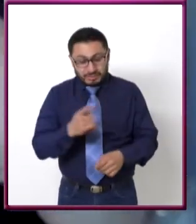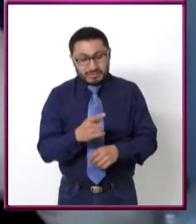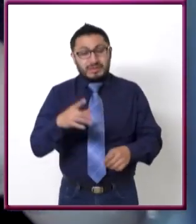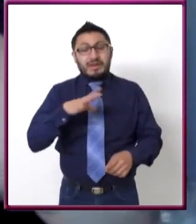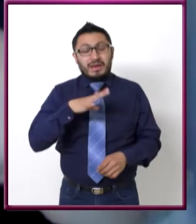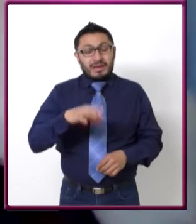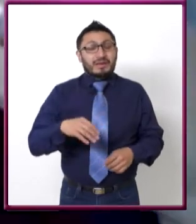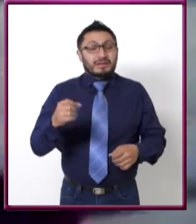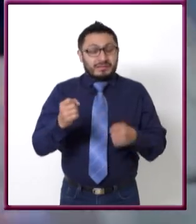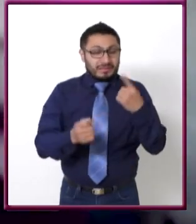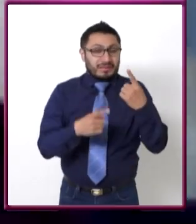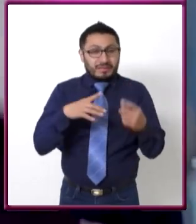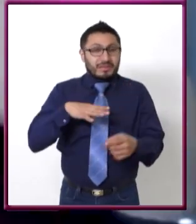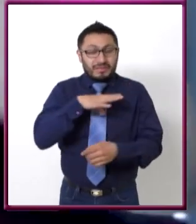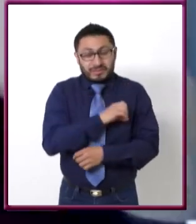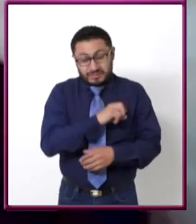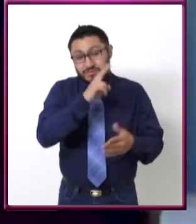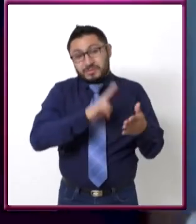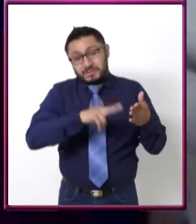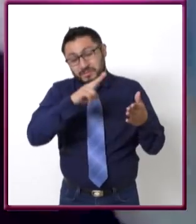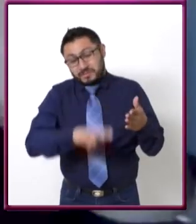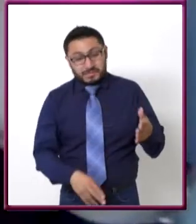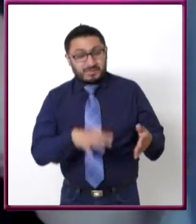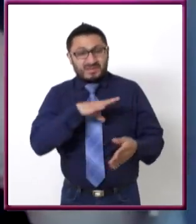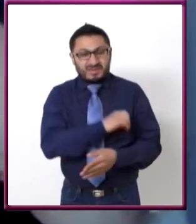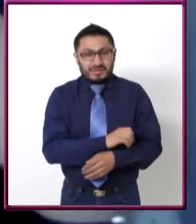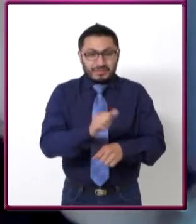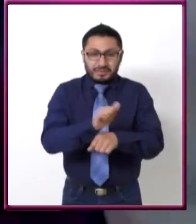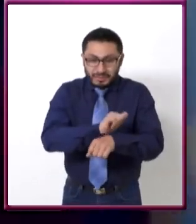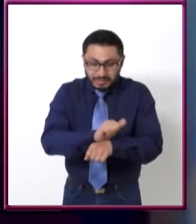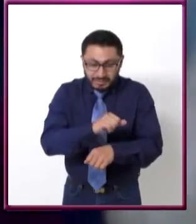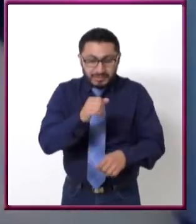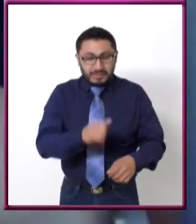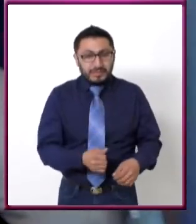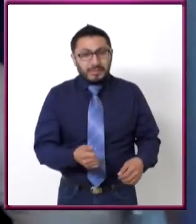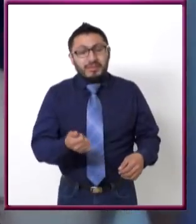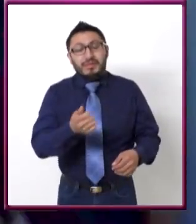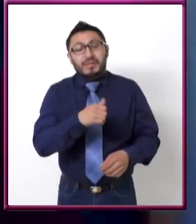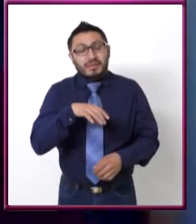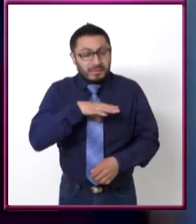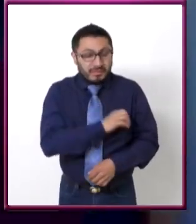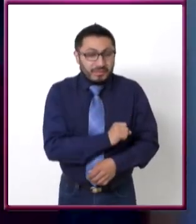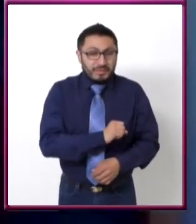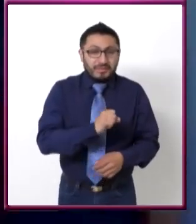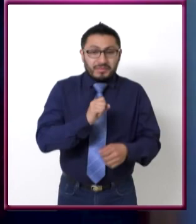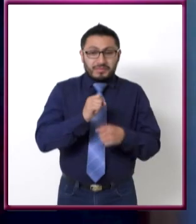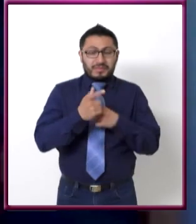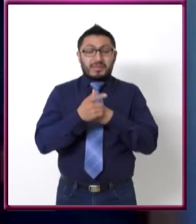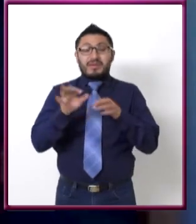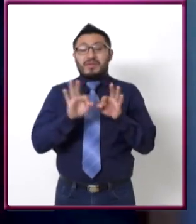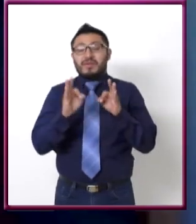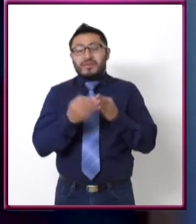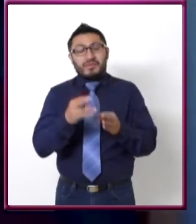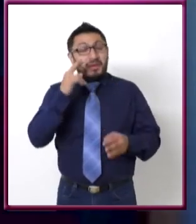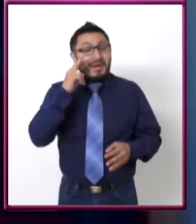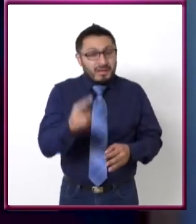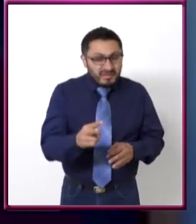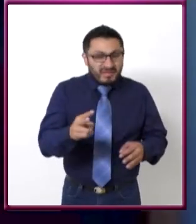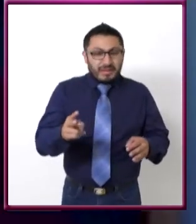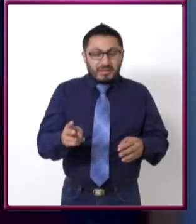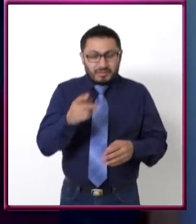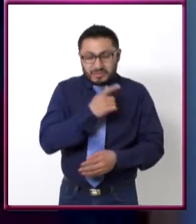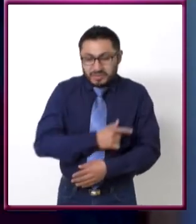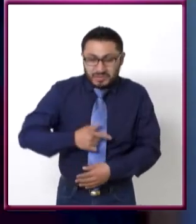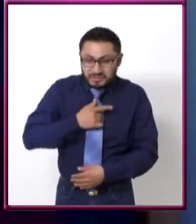además tenemos pues cantantes favoritos, pintores favoritos, actores favoritos, y de alguna manera cuando los vemos